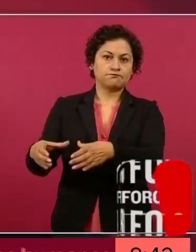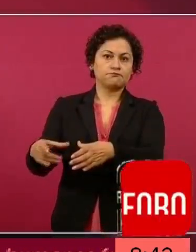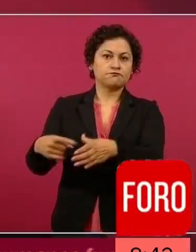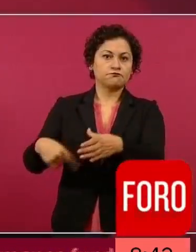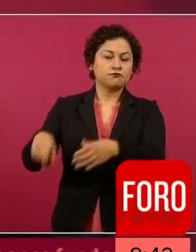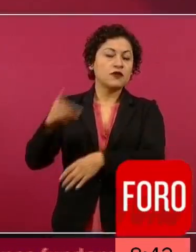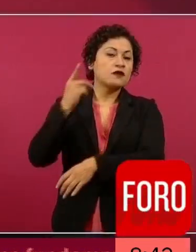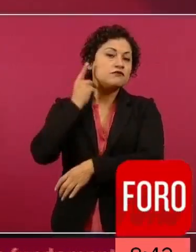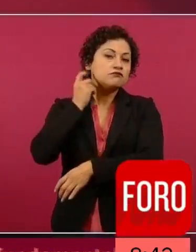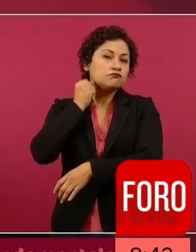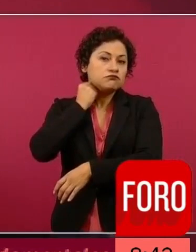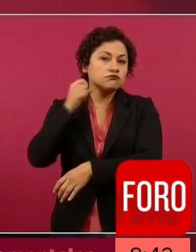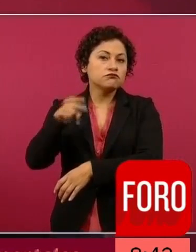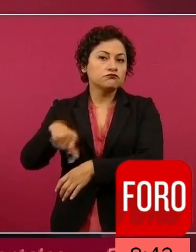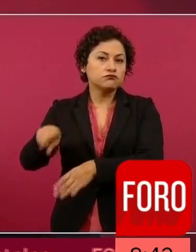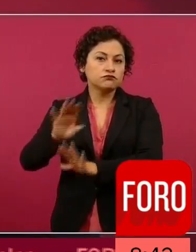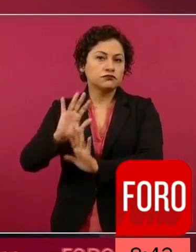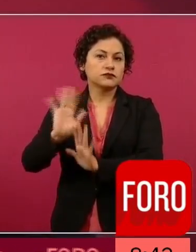quitar